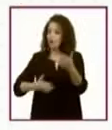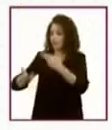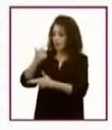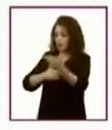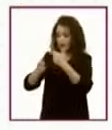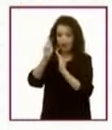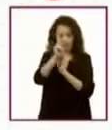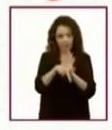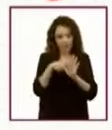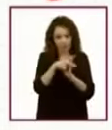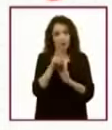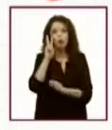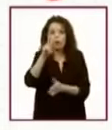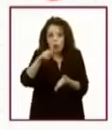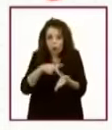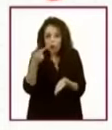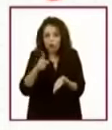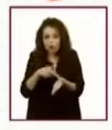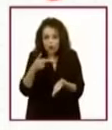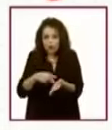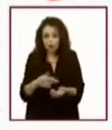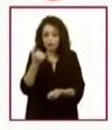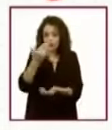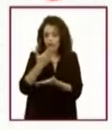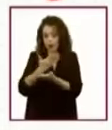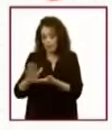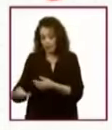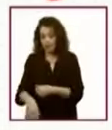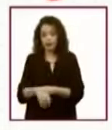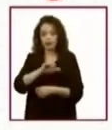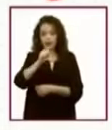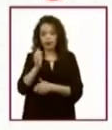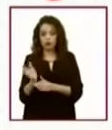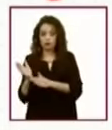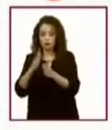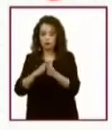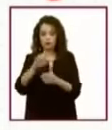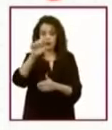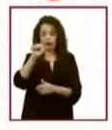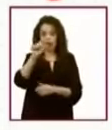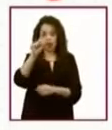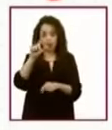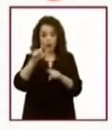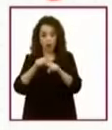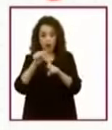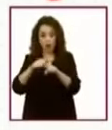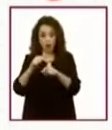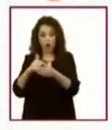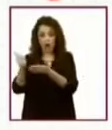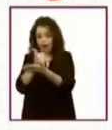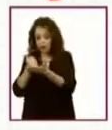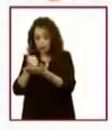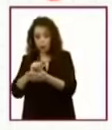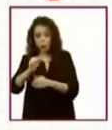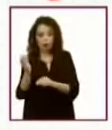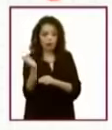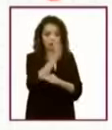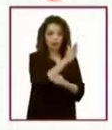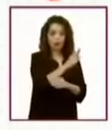Además del lado rojo, tenemos el lado azul y el lado verde. Eso implica que debemos multiplicar